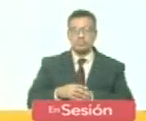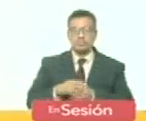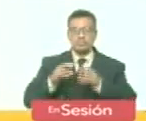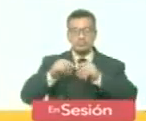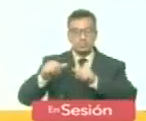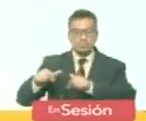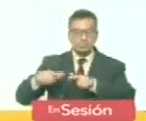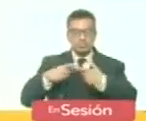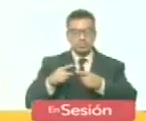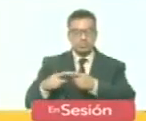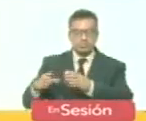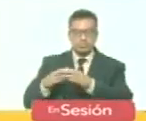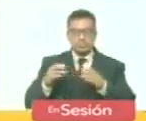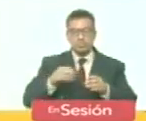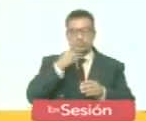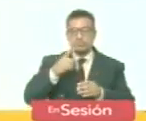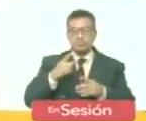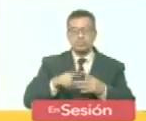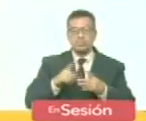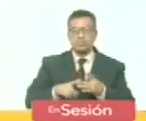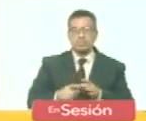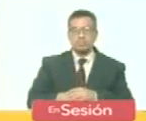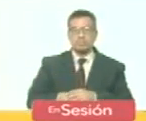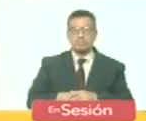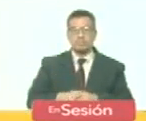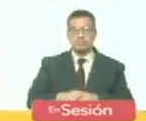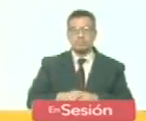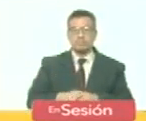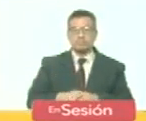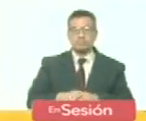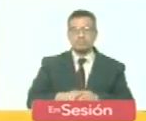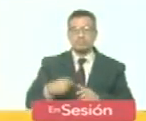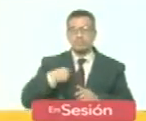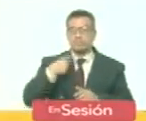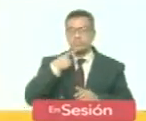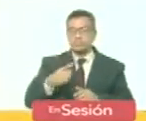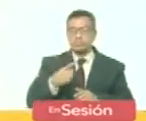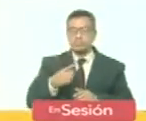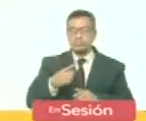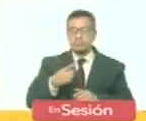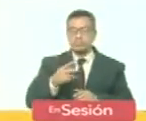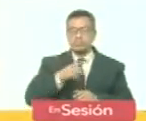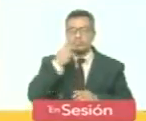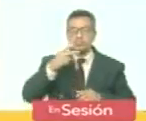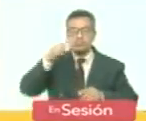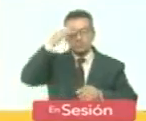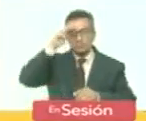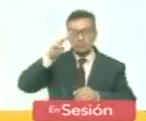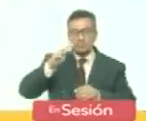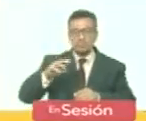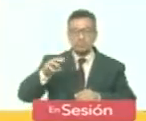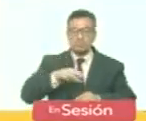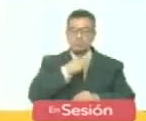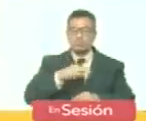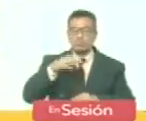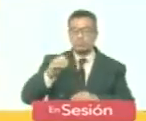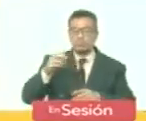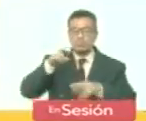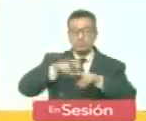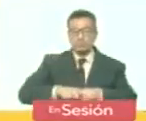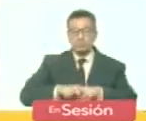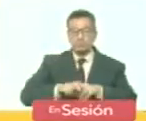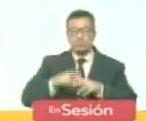harina de otro costal. Entonces, como decía ese genial filósofo mexicano llamado Cantinflas, o nos tratamos